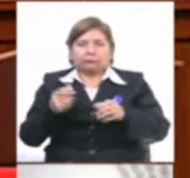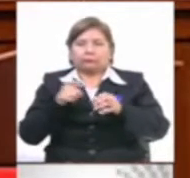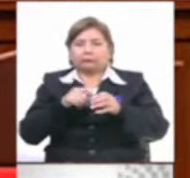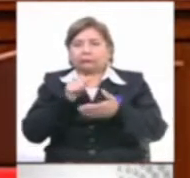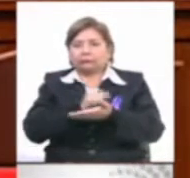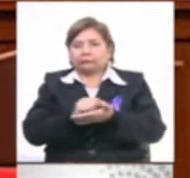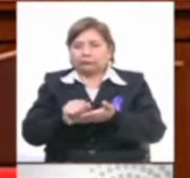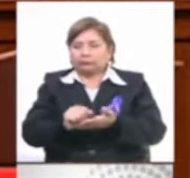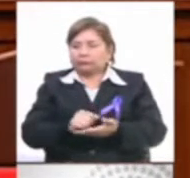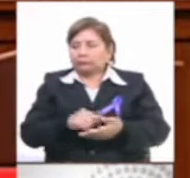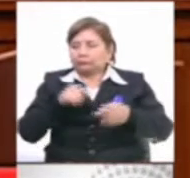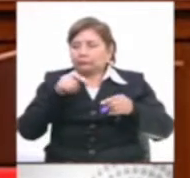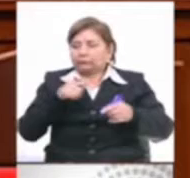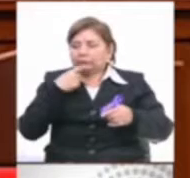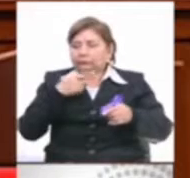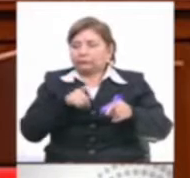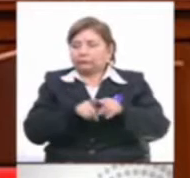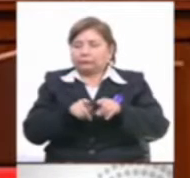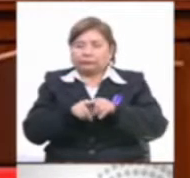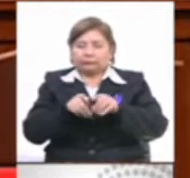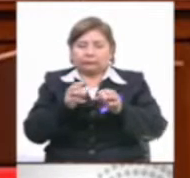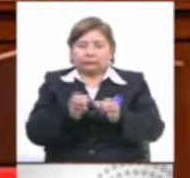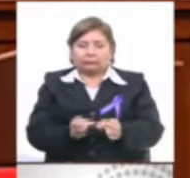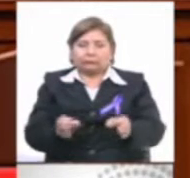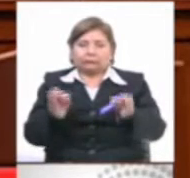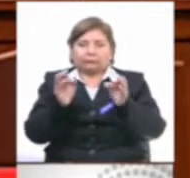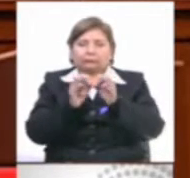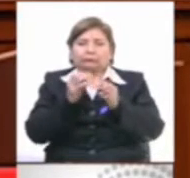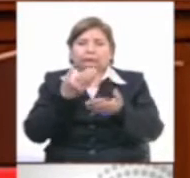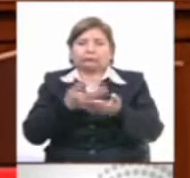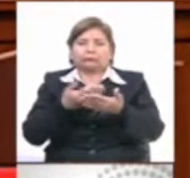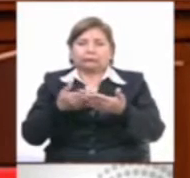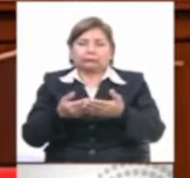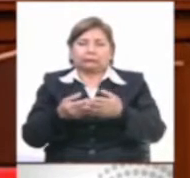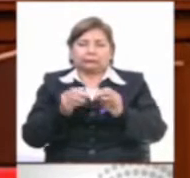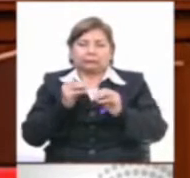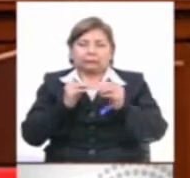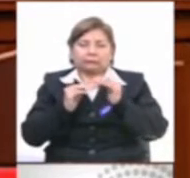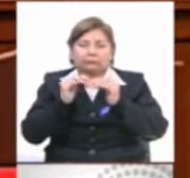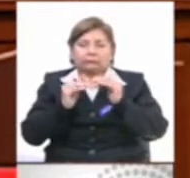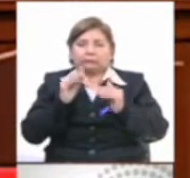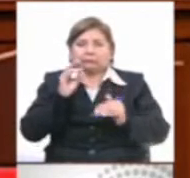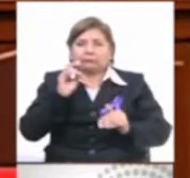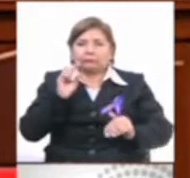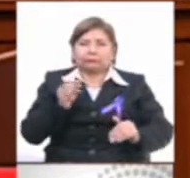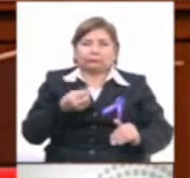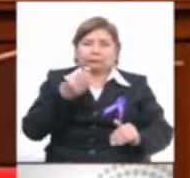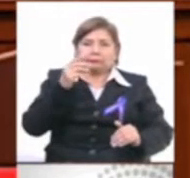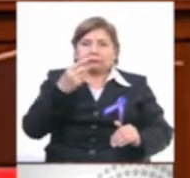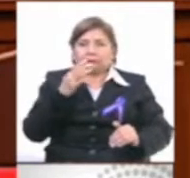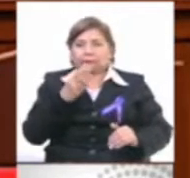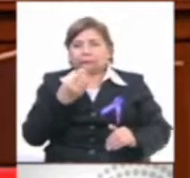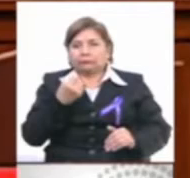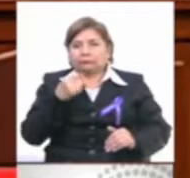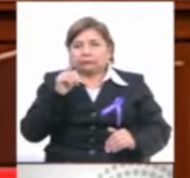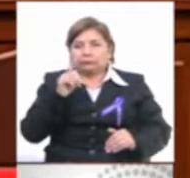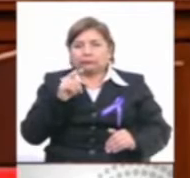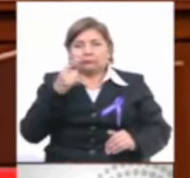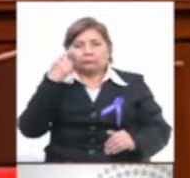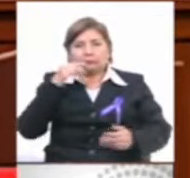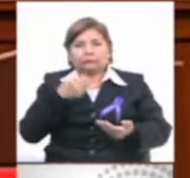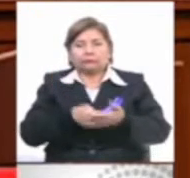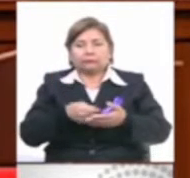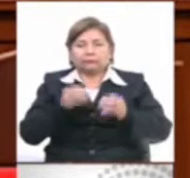mensual. Es también importante señalar que se destinarán 7.400 millones